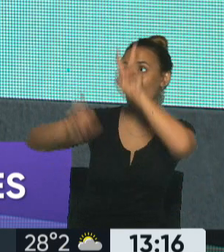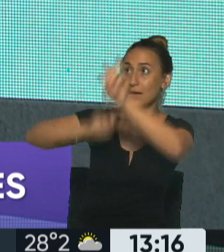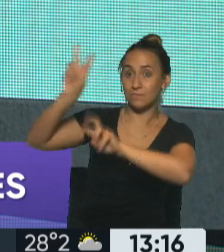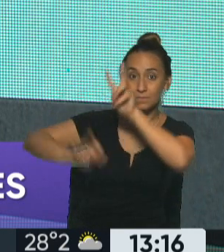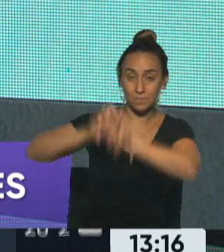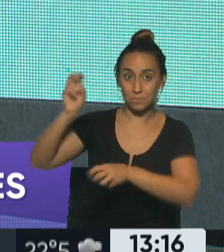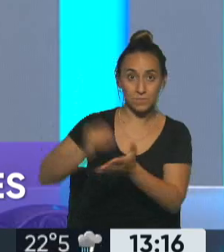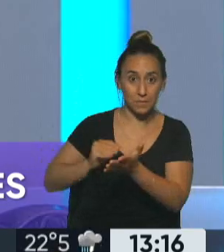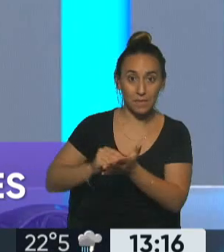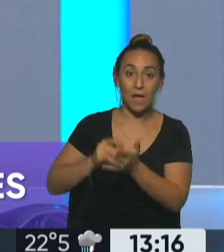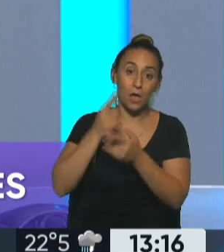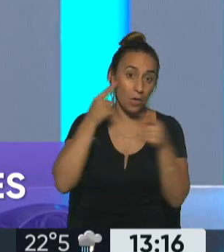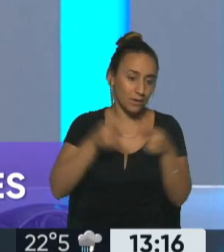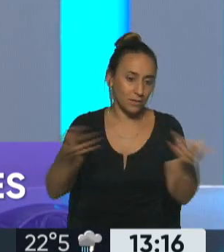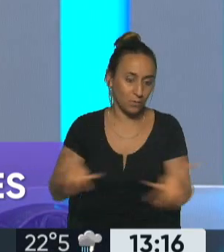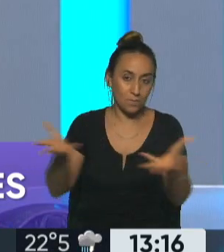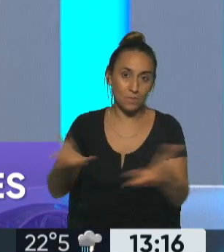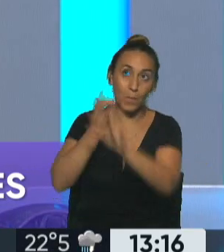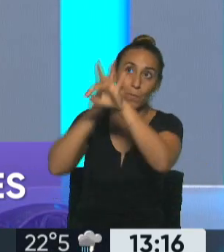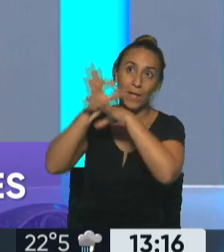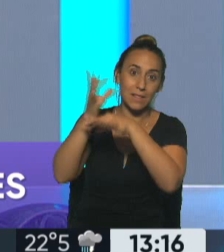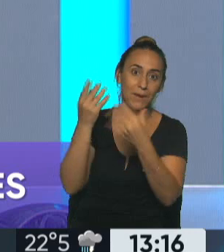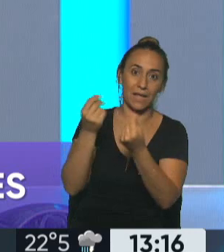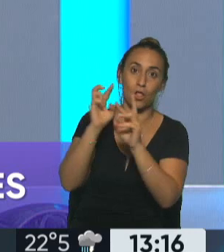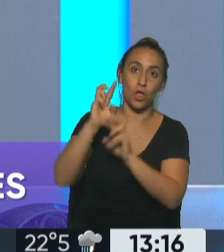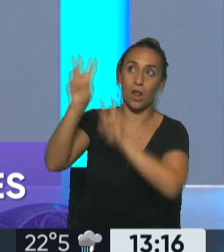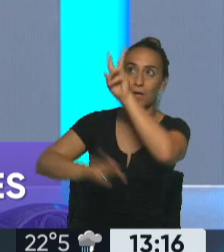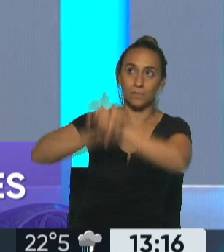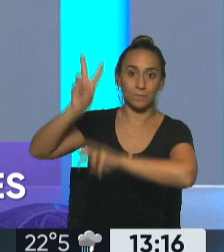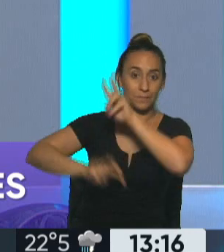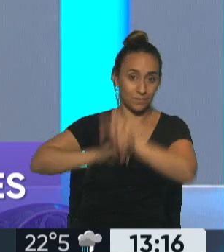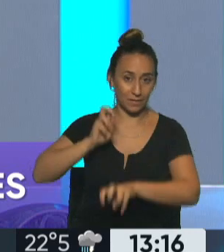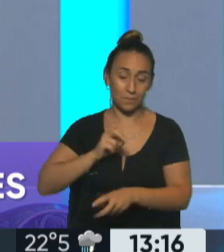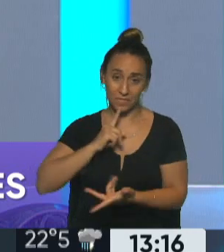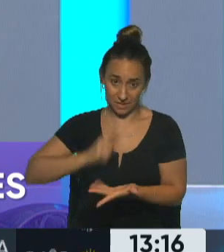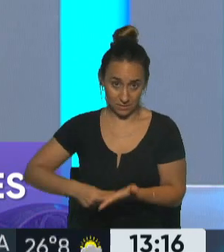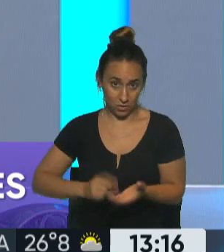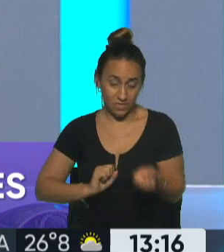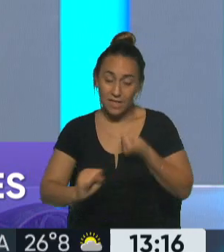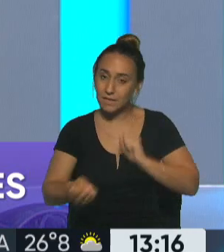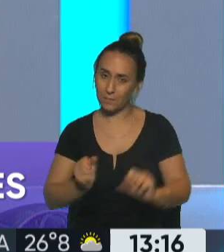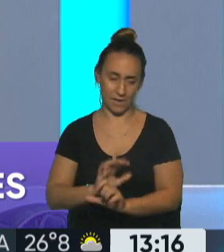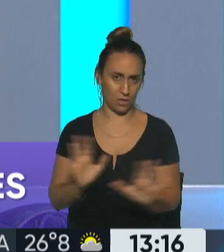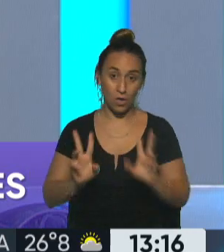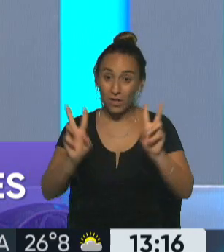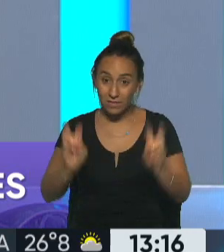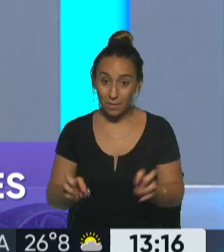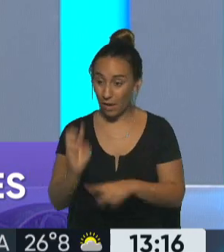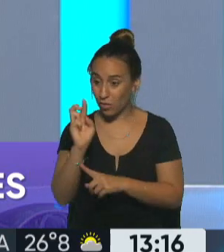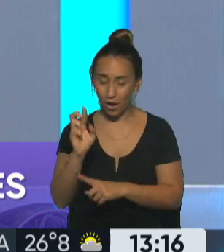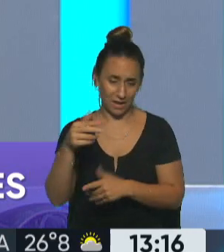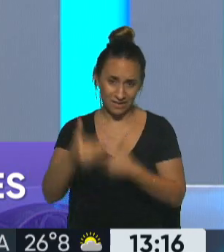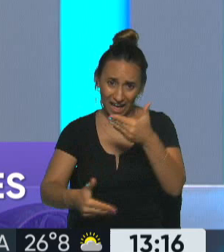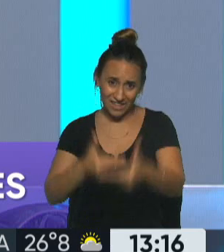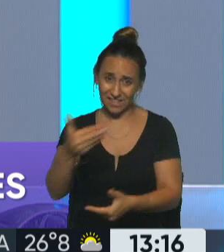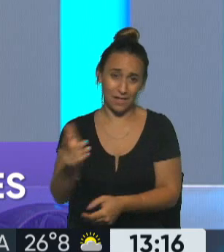para que ingresen dólares es el tema que yo te diría desesperante para el gobierno el tema y va a ser cada vez peor